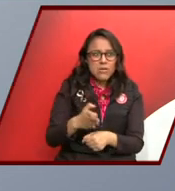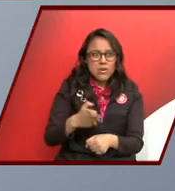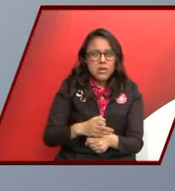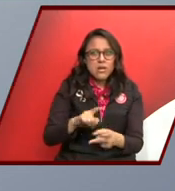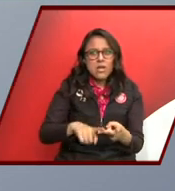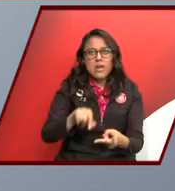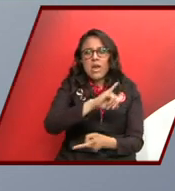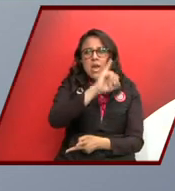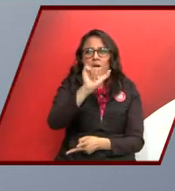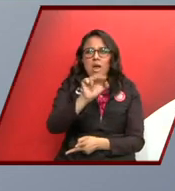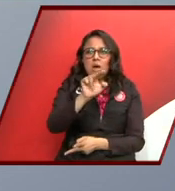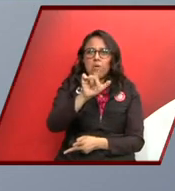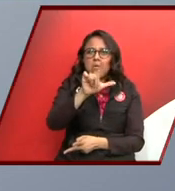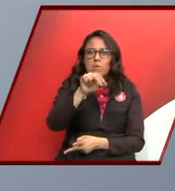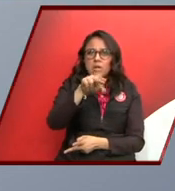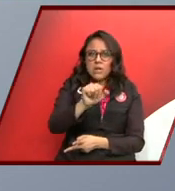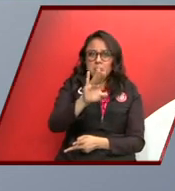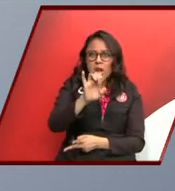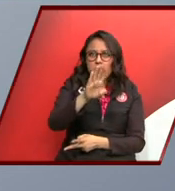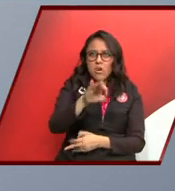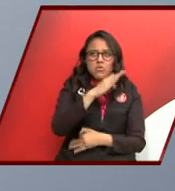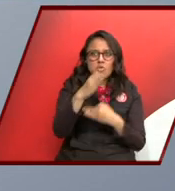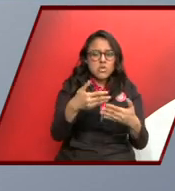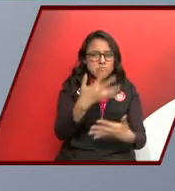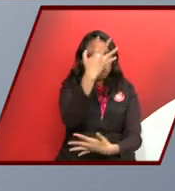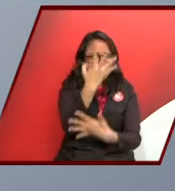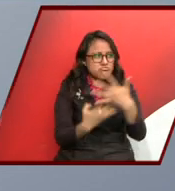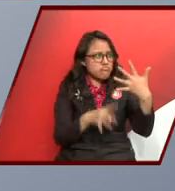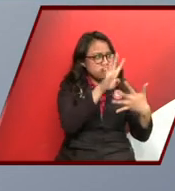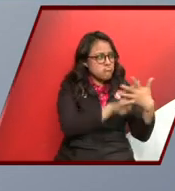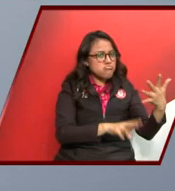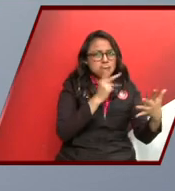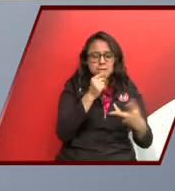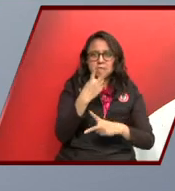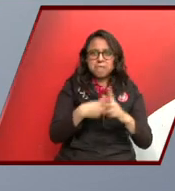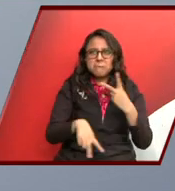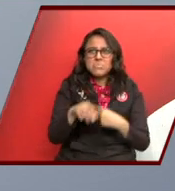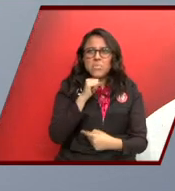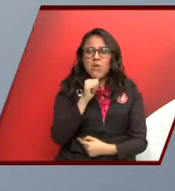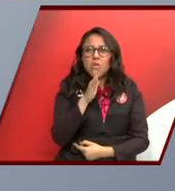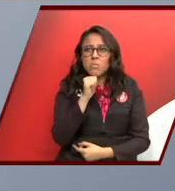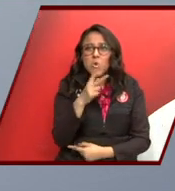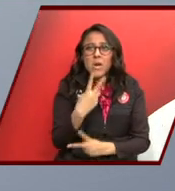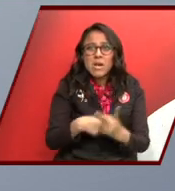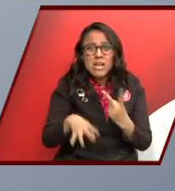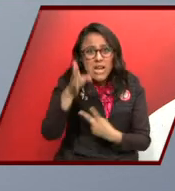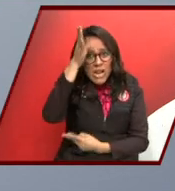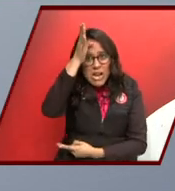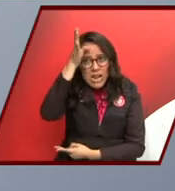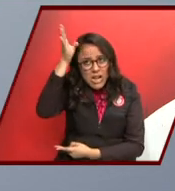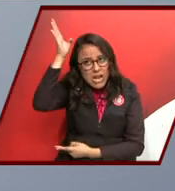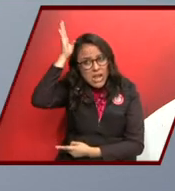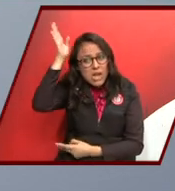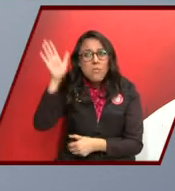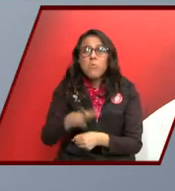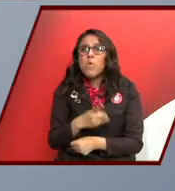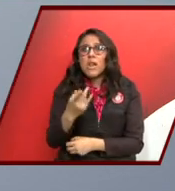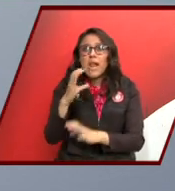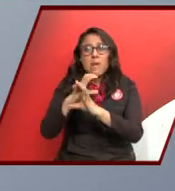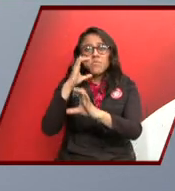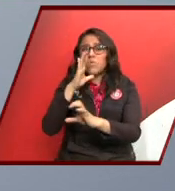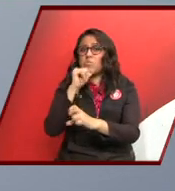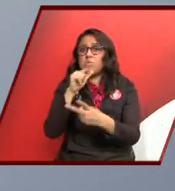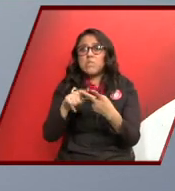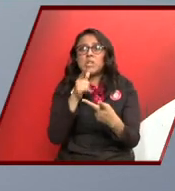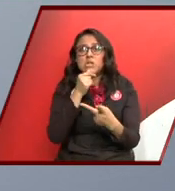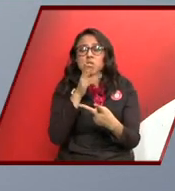llama Jaulín Balbuena. Ya todo el mundo puso sus rejas, nadie pasa. Y después, ¿no entró el bombero? Pues porque no entró el camión de bomberos. ¿No